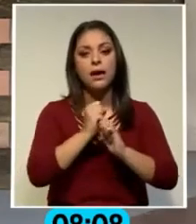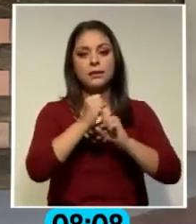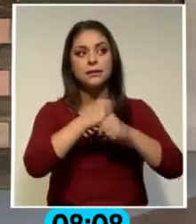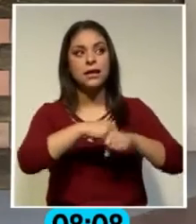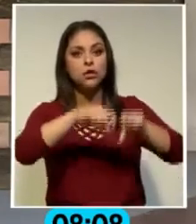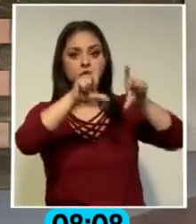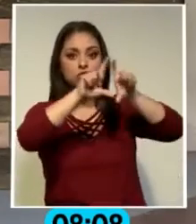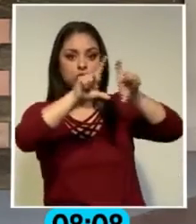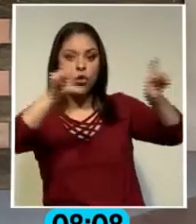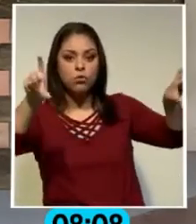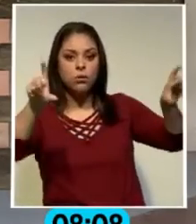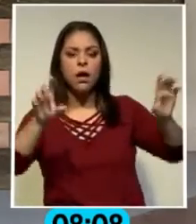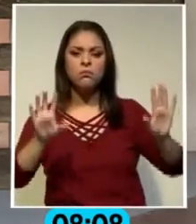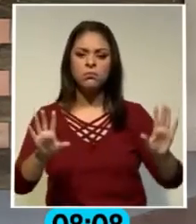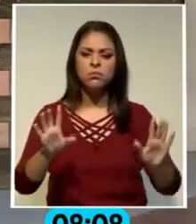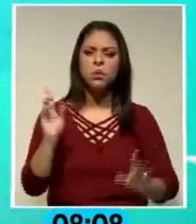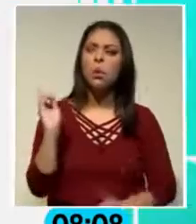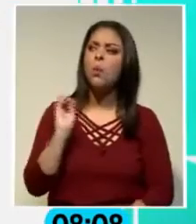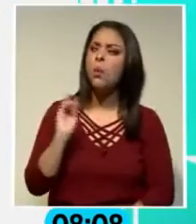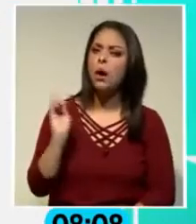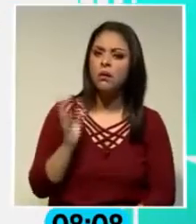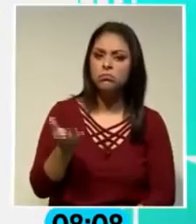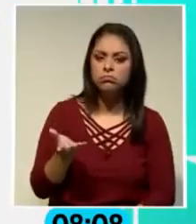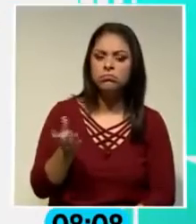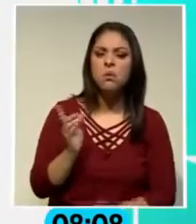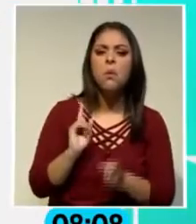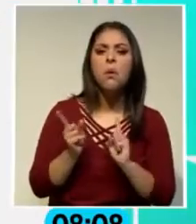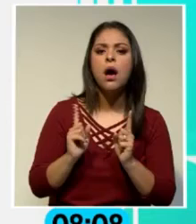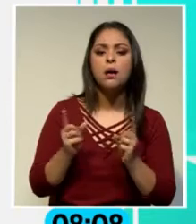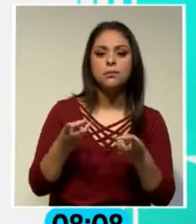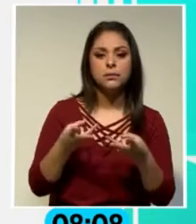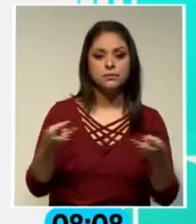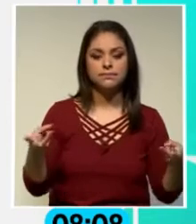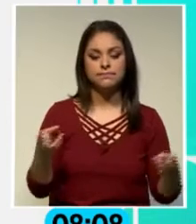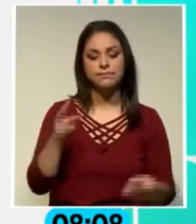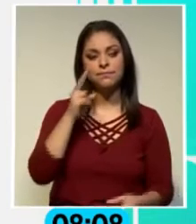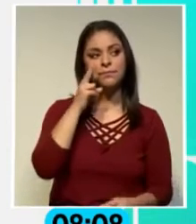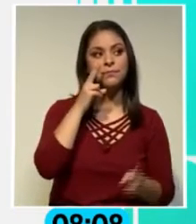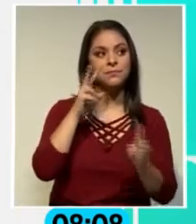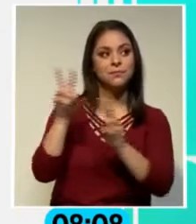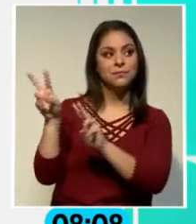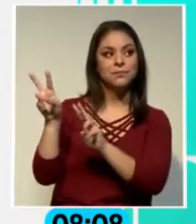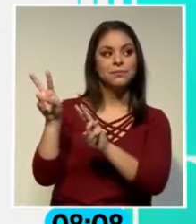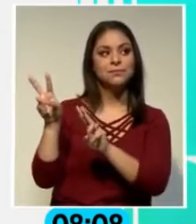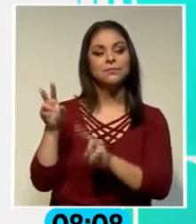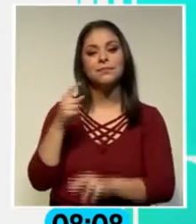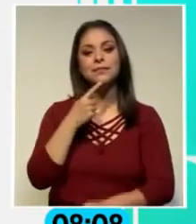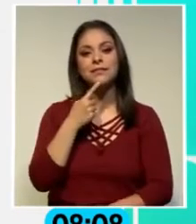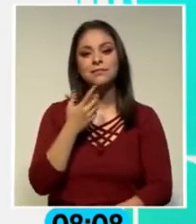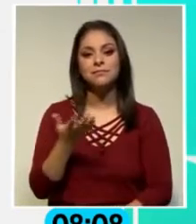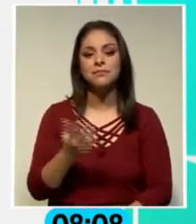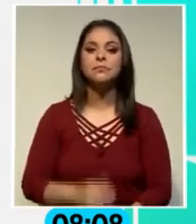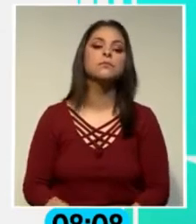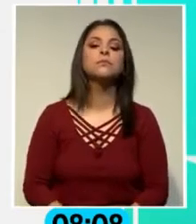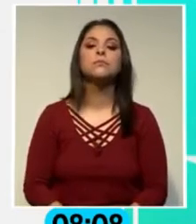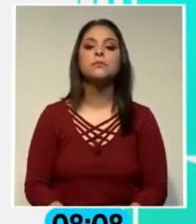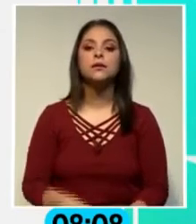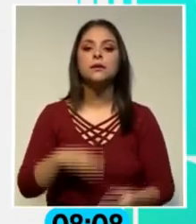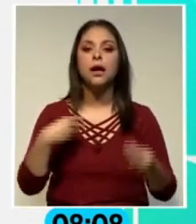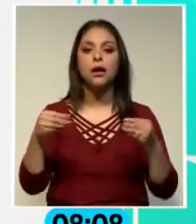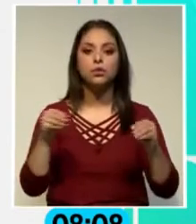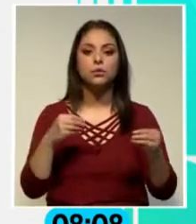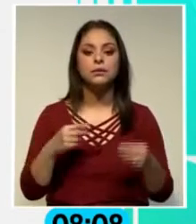necesitamos? Ah, vamos a verlos, vamos a verlos, vamos a verlos. Muy importante. ¿Qué dice? Cartulina, cartulina,